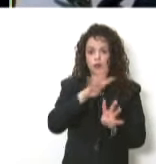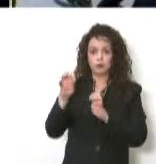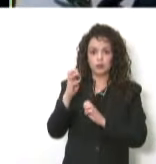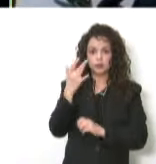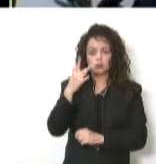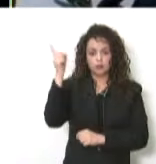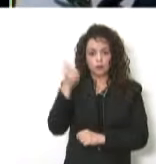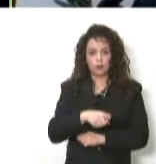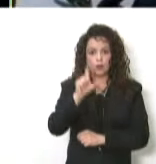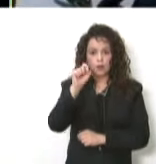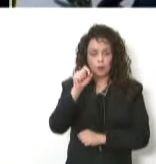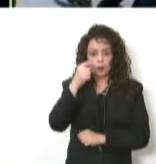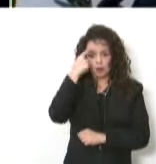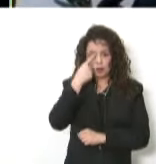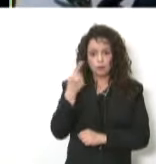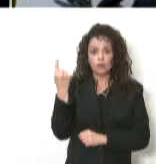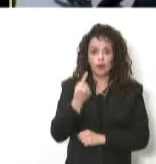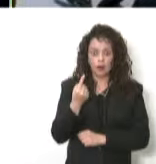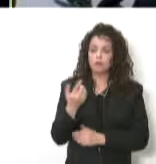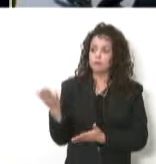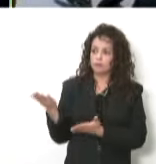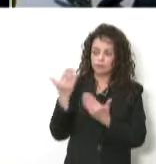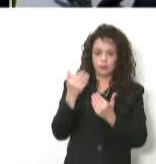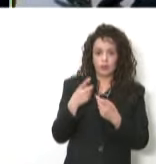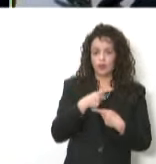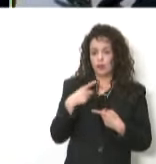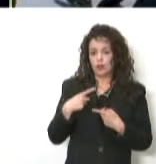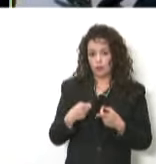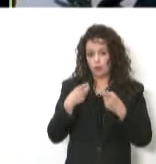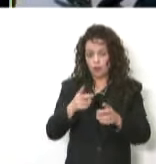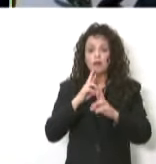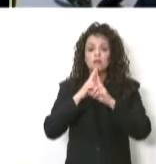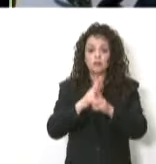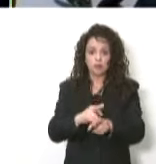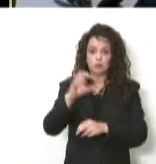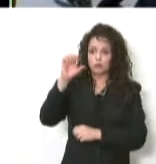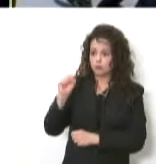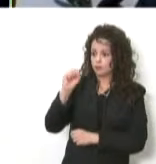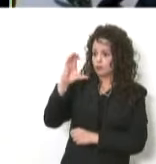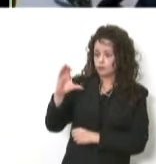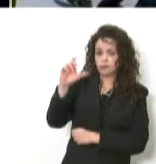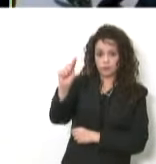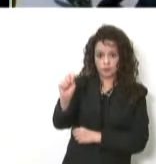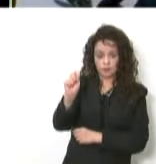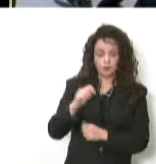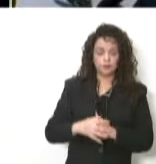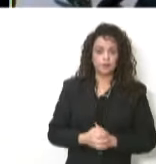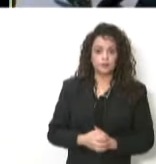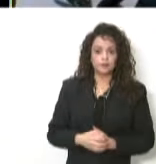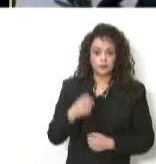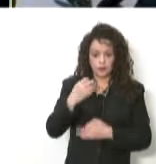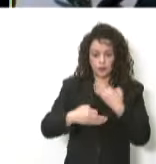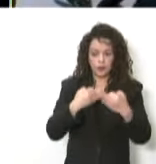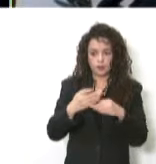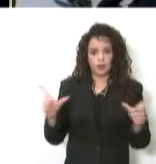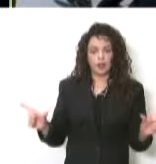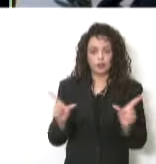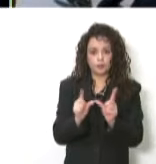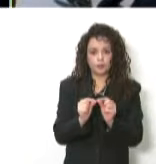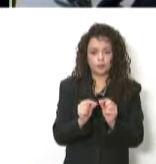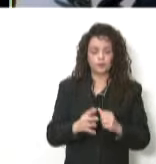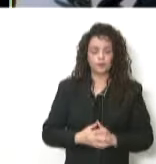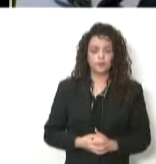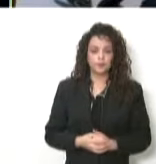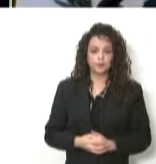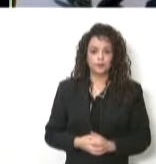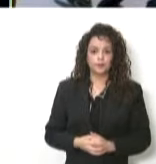6950/20 en el sentido de revocar la respuesta de la Secretaría de Comunicaciones y Transportes. Es cuanto.